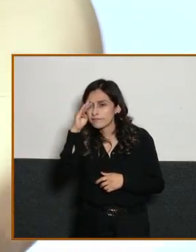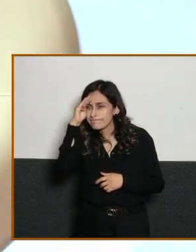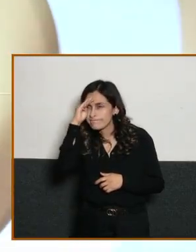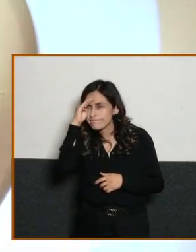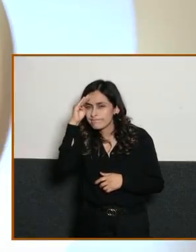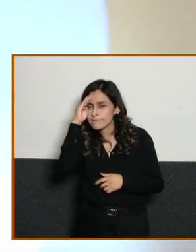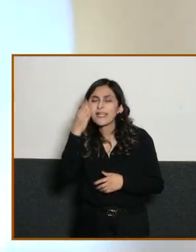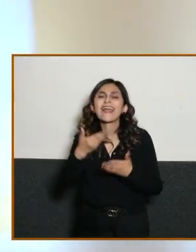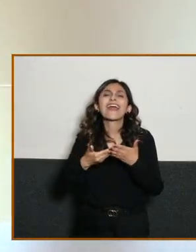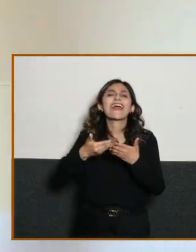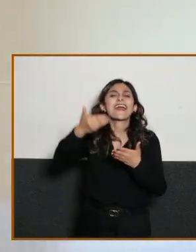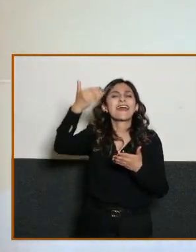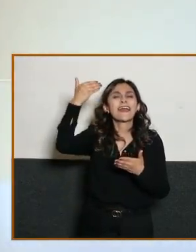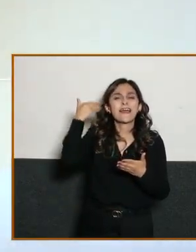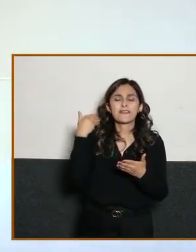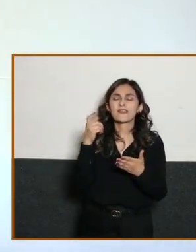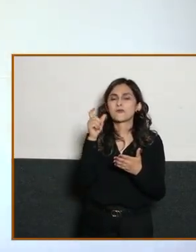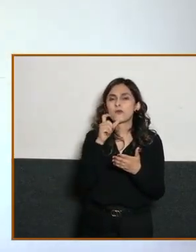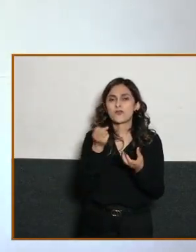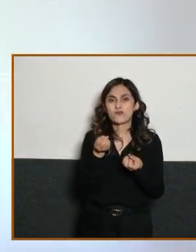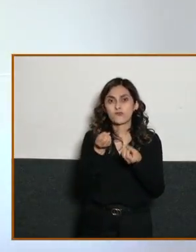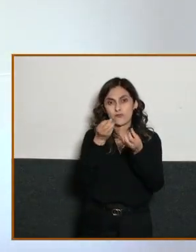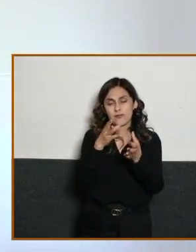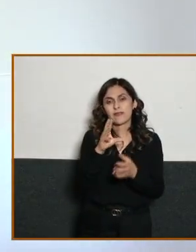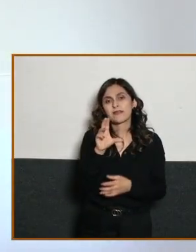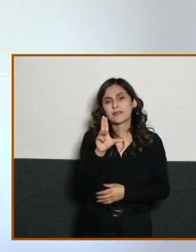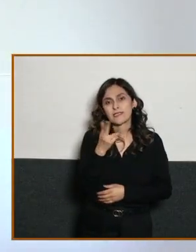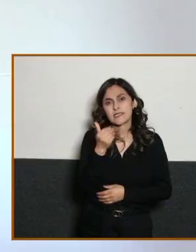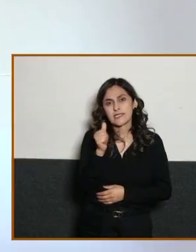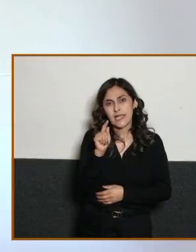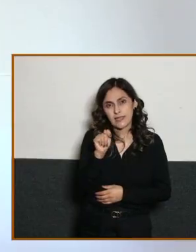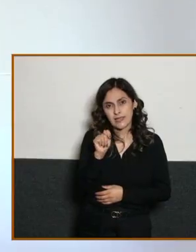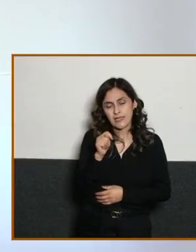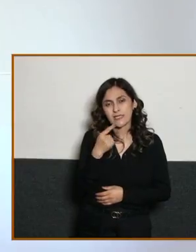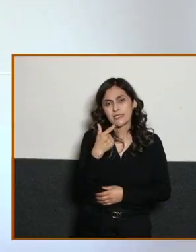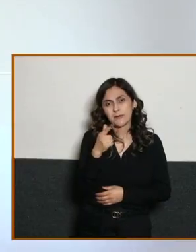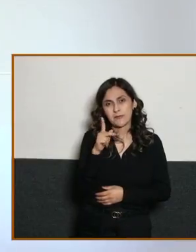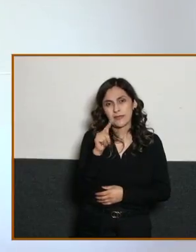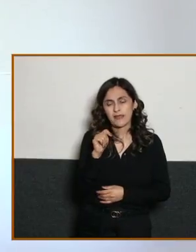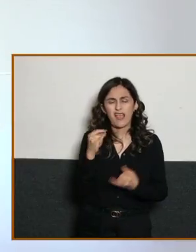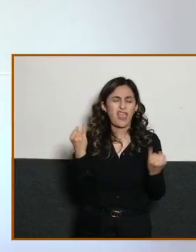Antes pensábamos, al principio cuando nos dieron ChatGPT, todo el mundo creía que era Google.